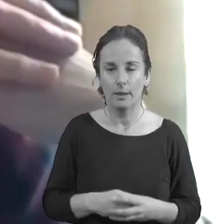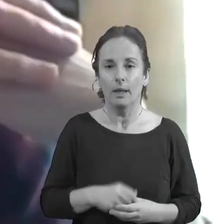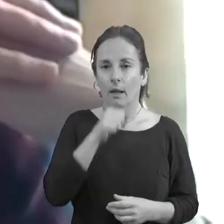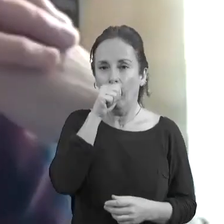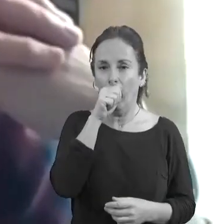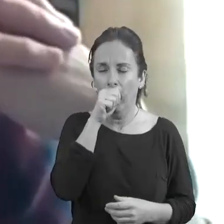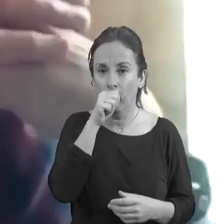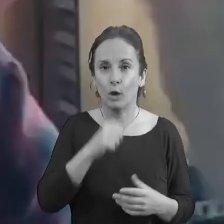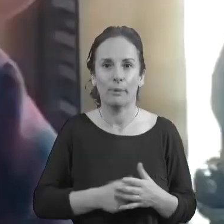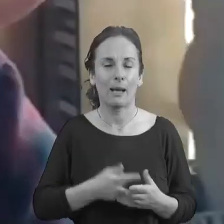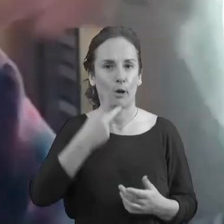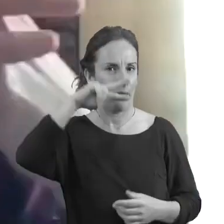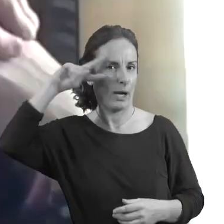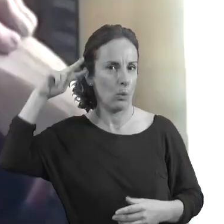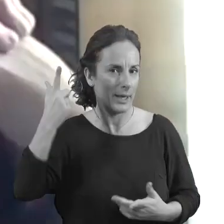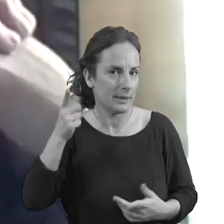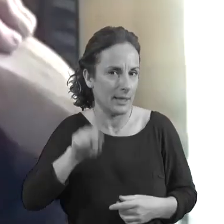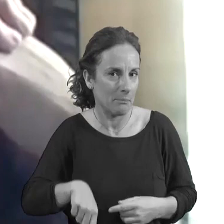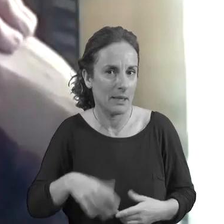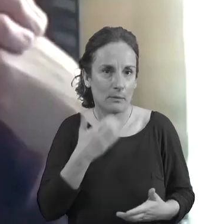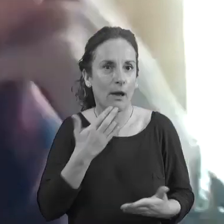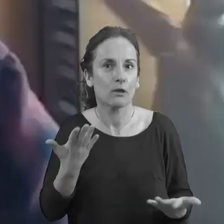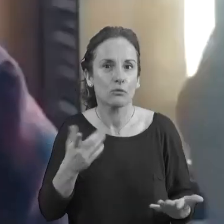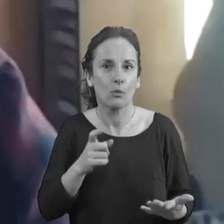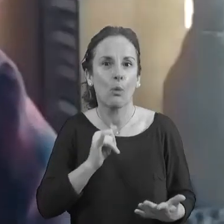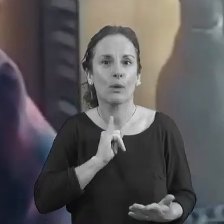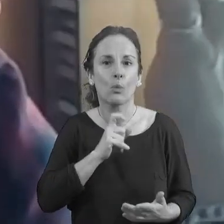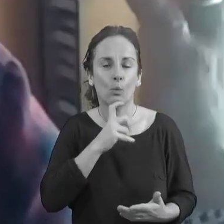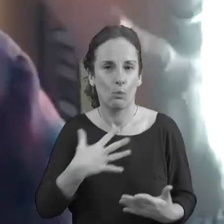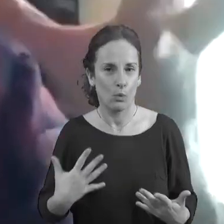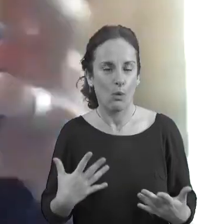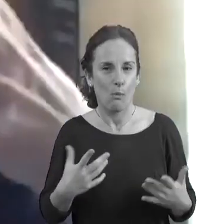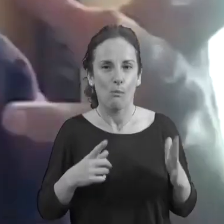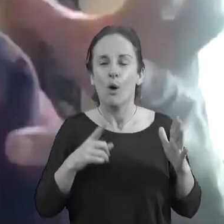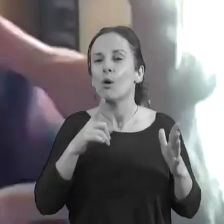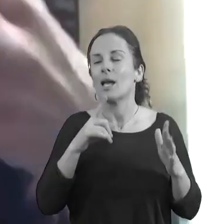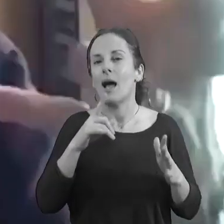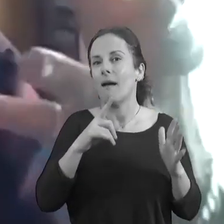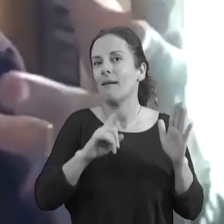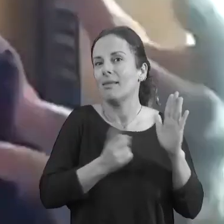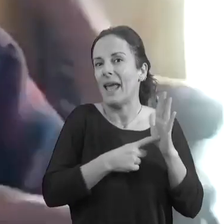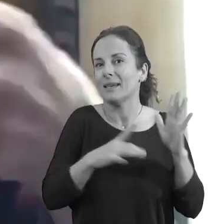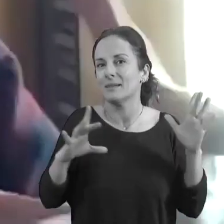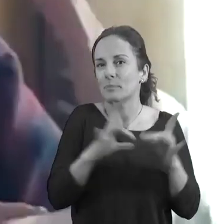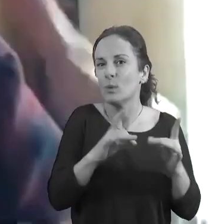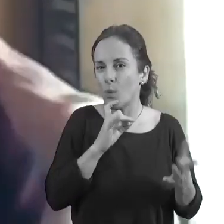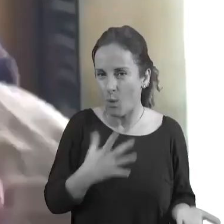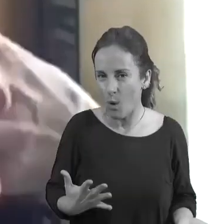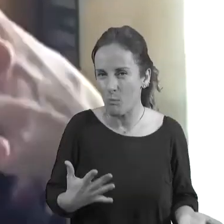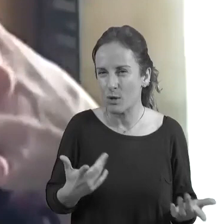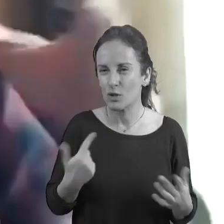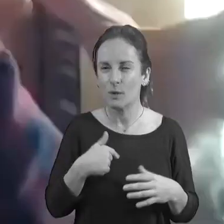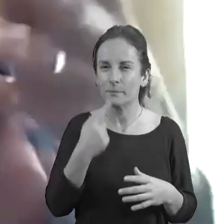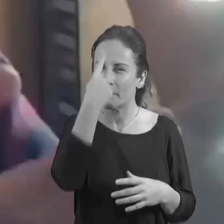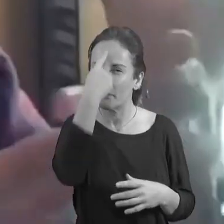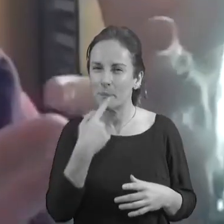extranjera de Audre Lorde, ¿no? O, por ejemplo, el cyborg de Donna Haraway. Son todas estas figuras extrañas, ¿no? Que no encajan, que